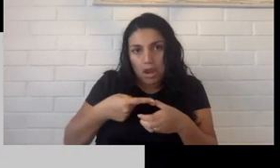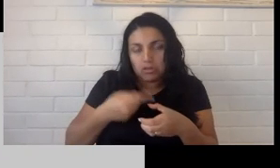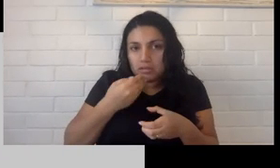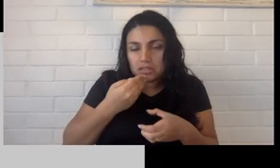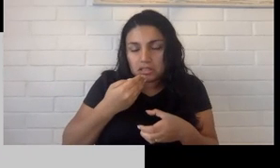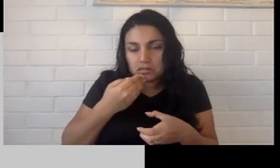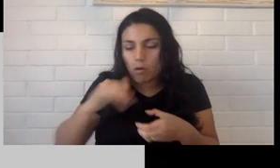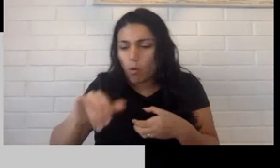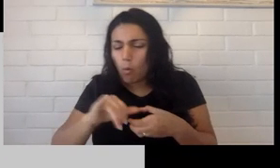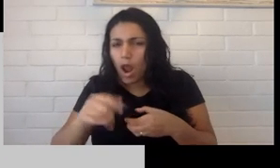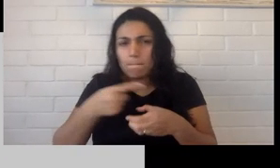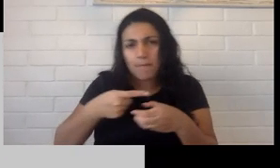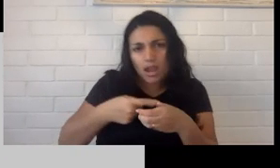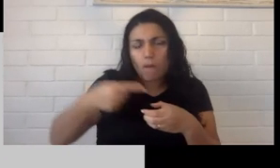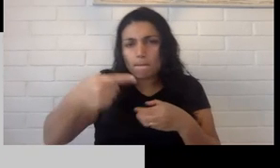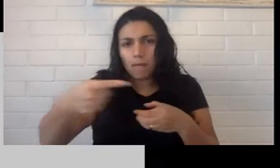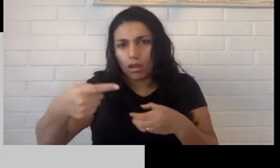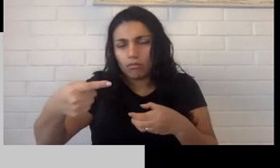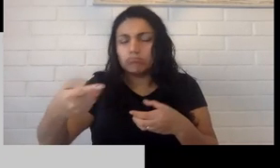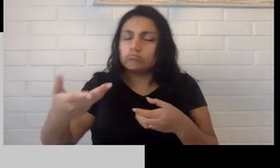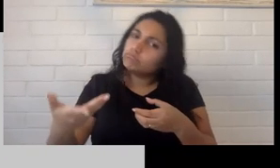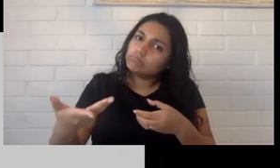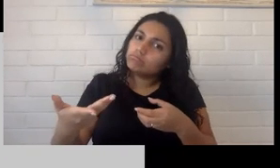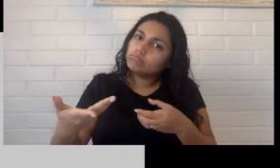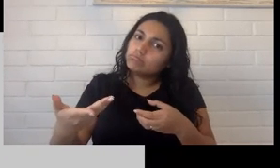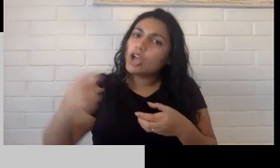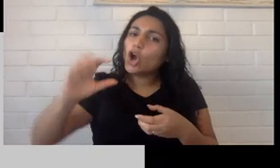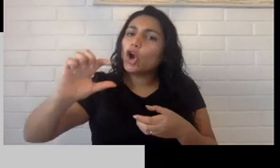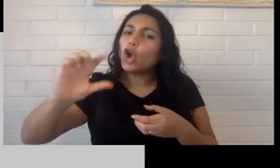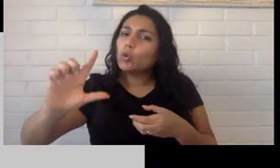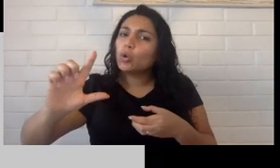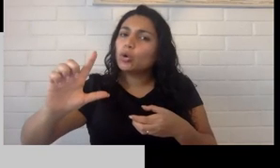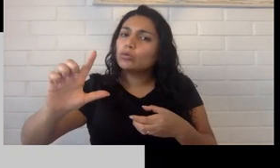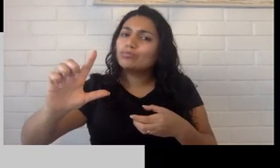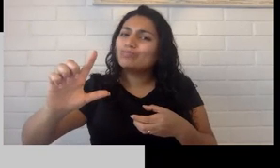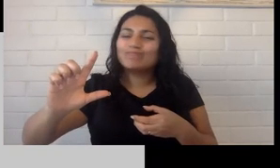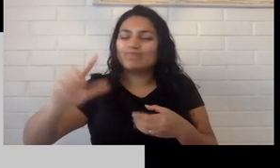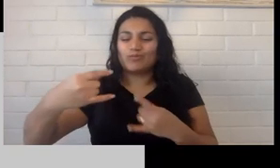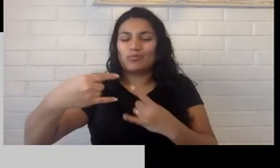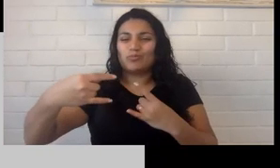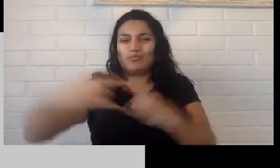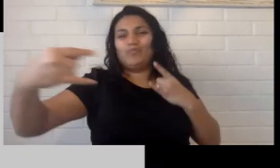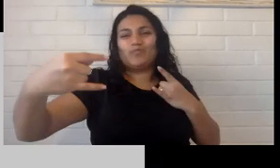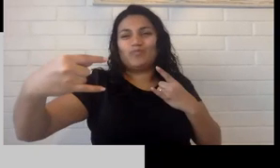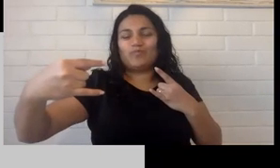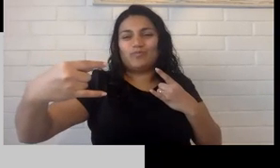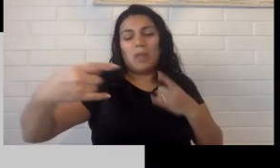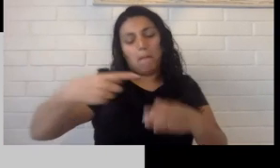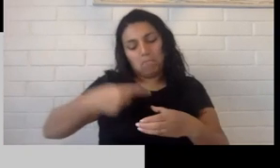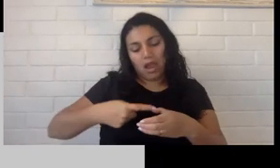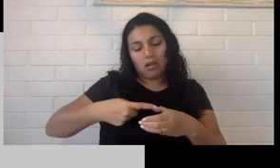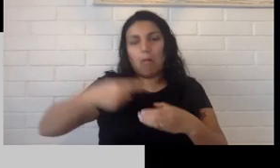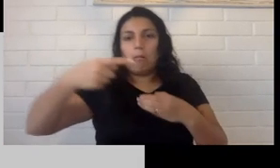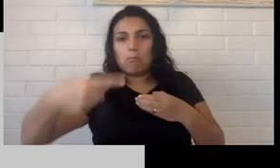era negativo. Y entonces el ion cloruro va a ser repelido si consideramos el